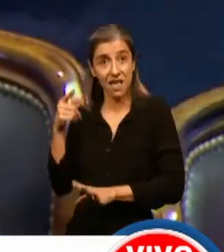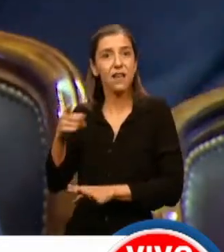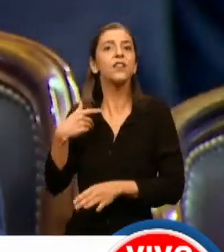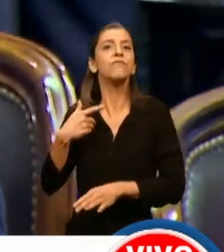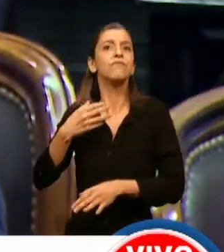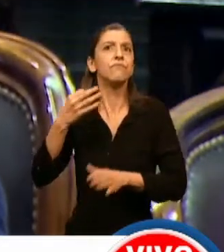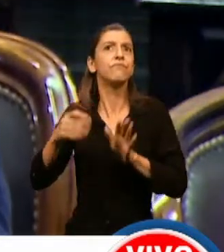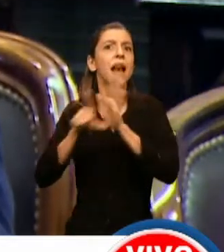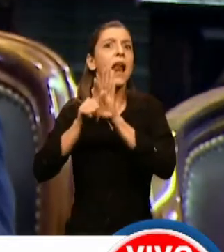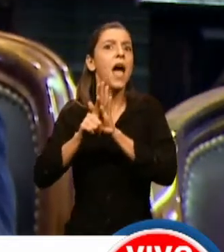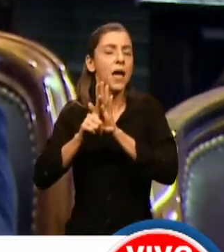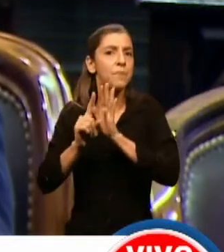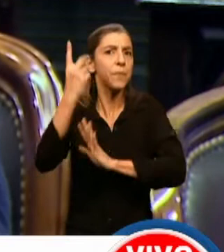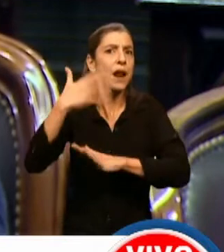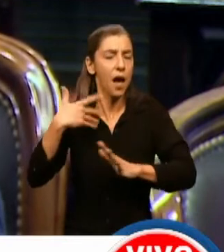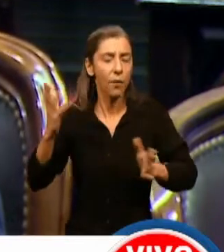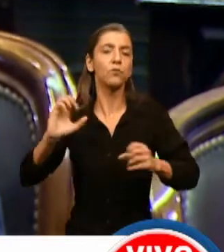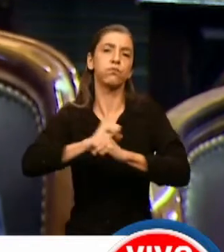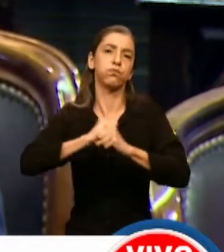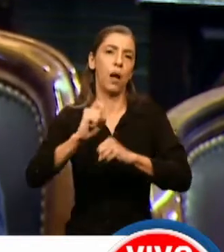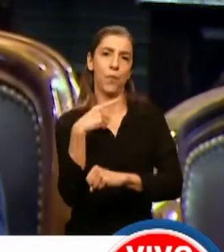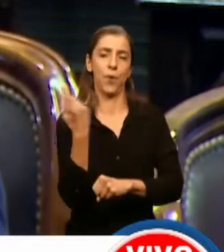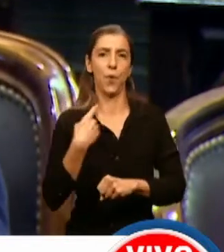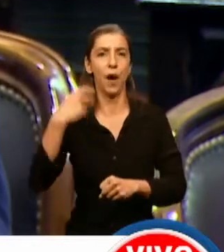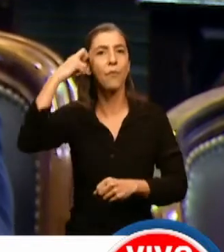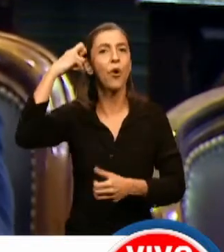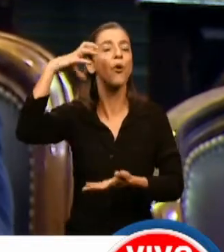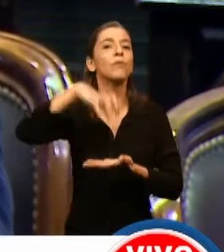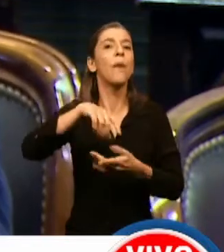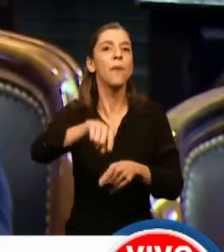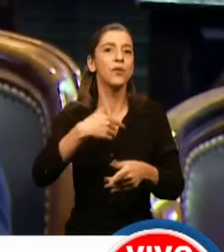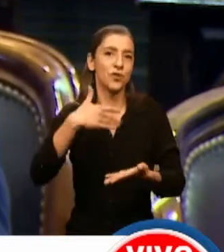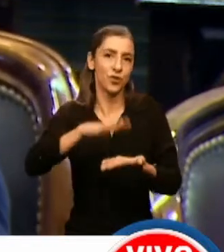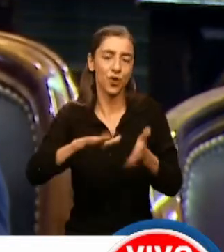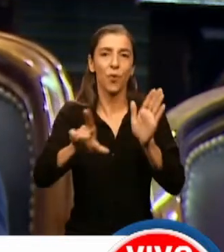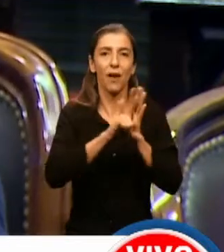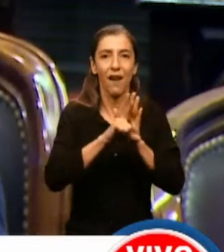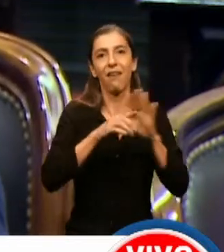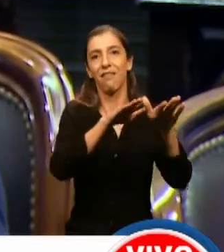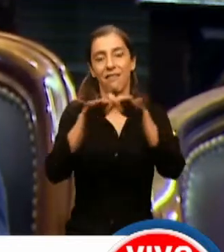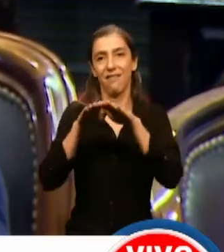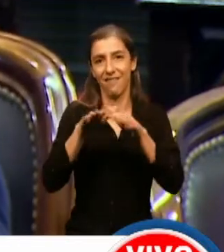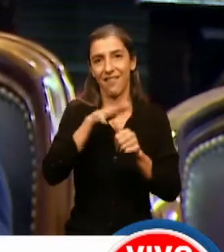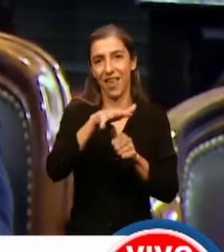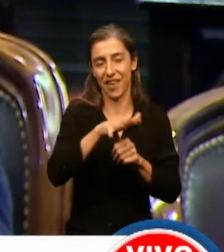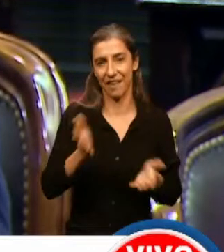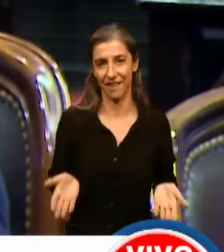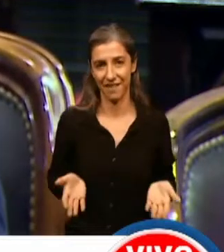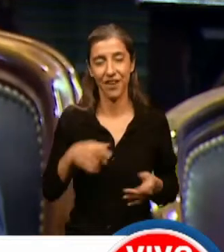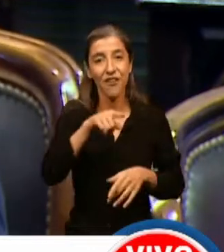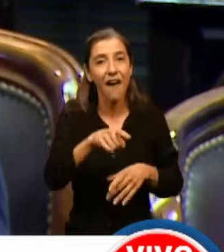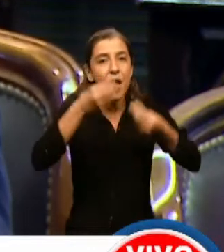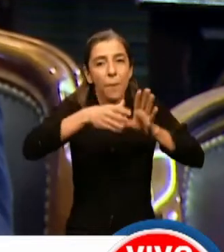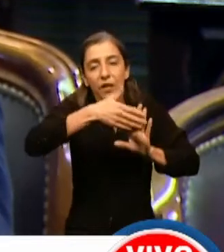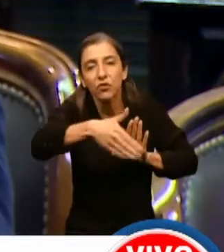de género que fue votada transversalmente en este Congreso, y esa transversalidad y polifonía que lograron distintos